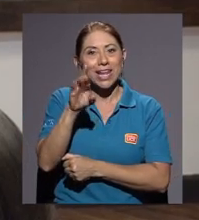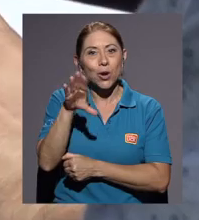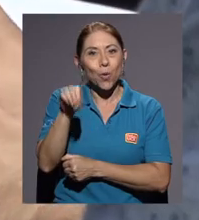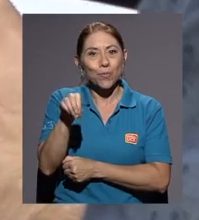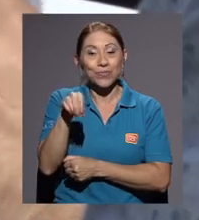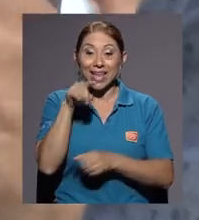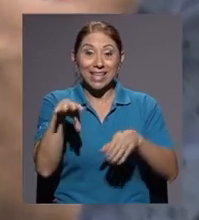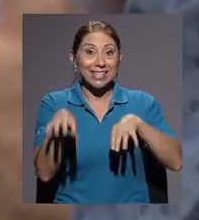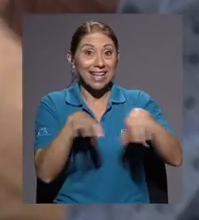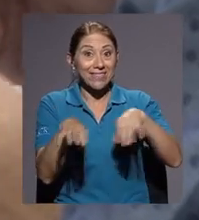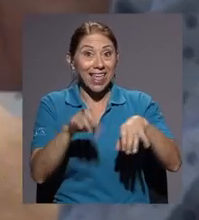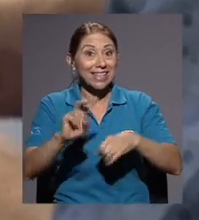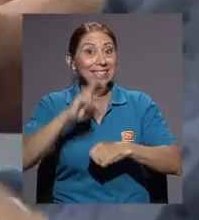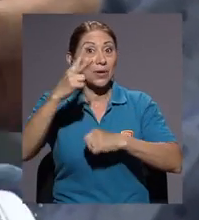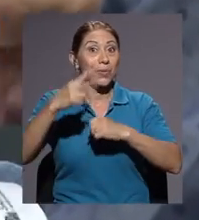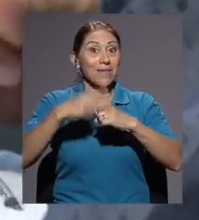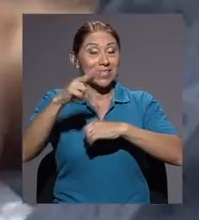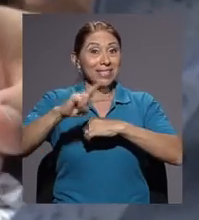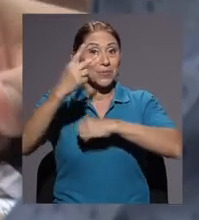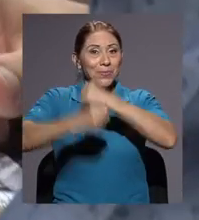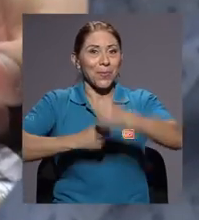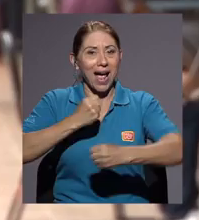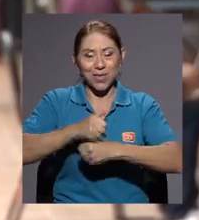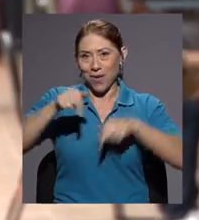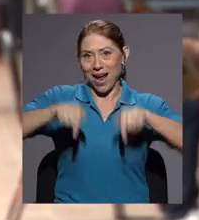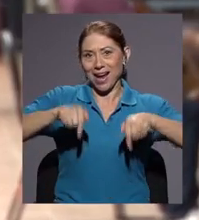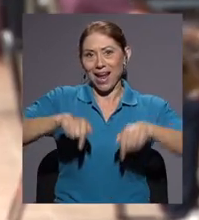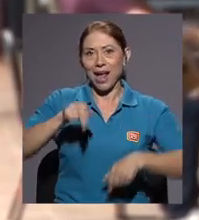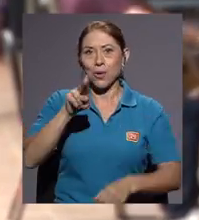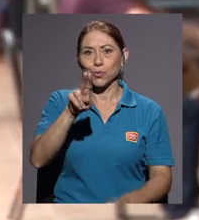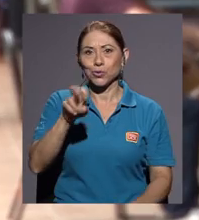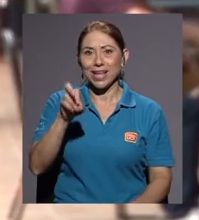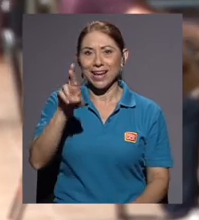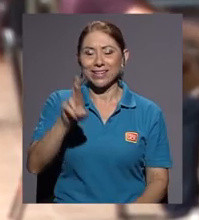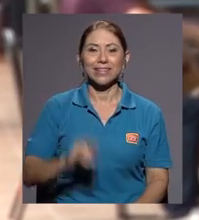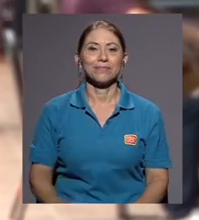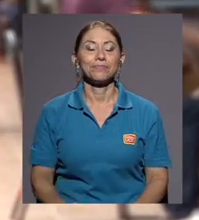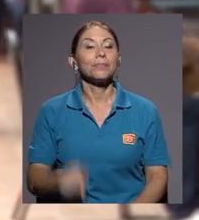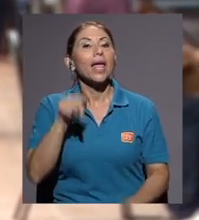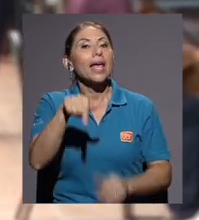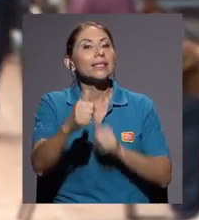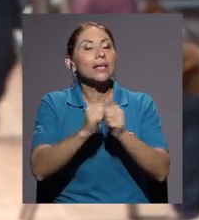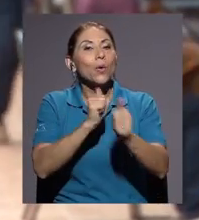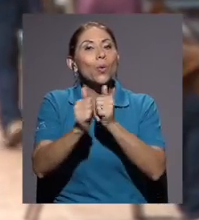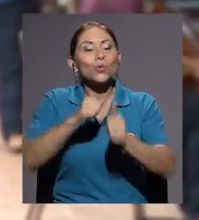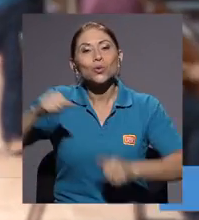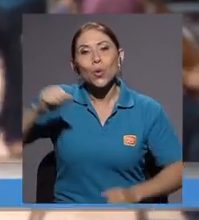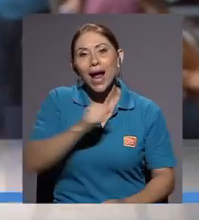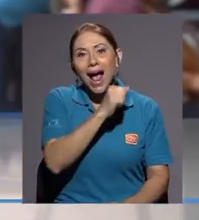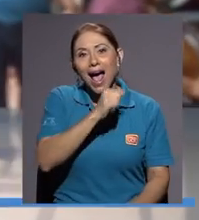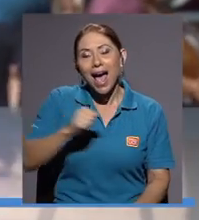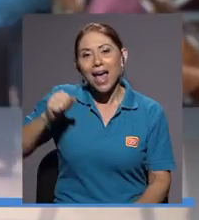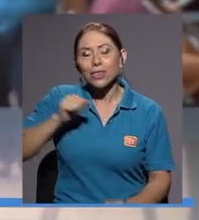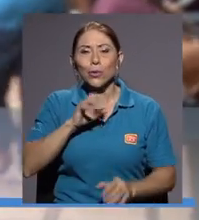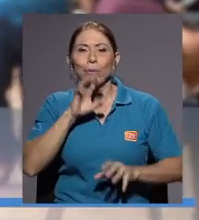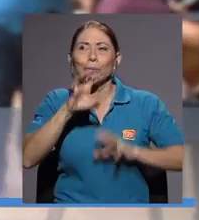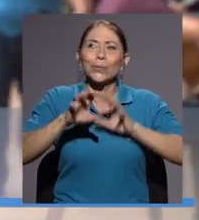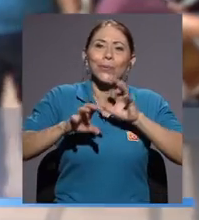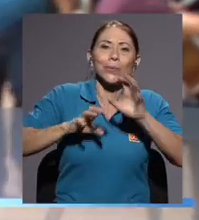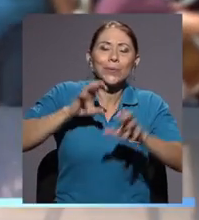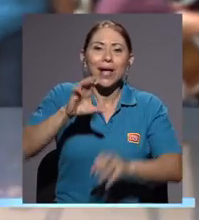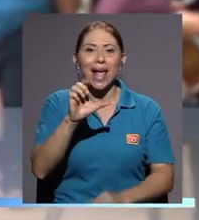celebró por segundo año en la UCR. Este es un concurso de canto lírico para